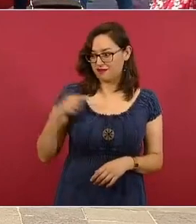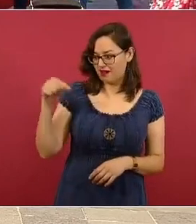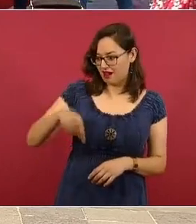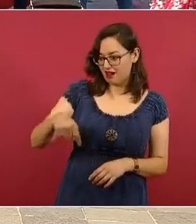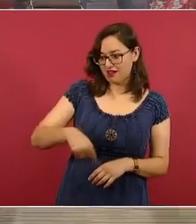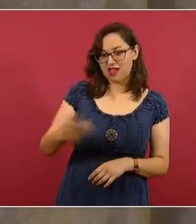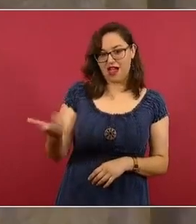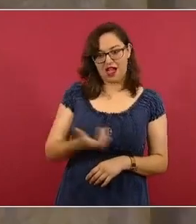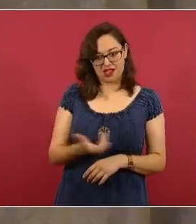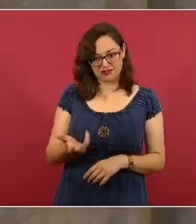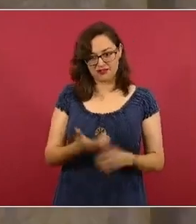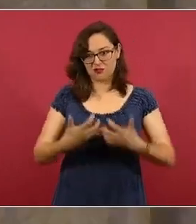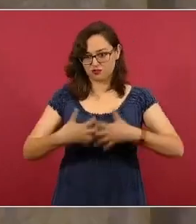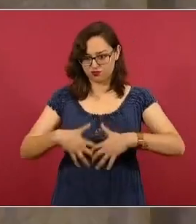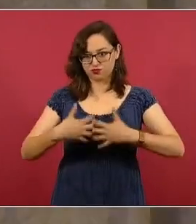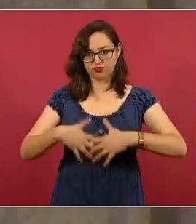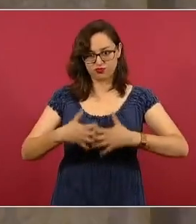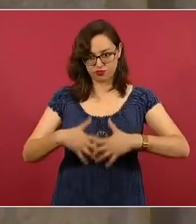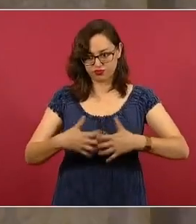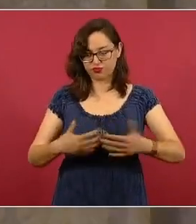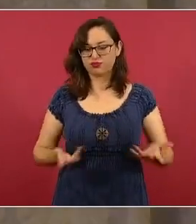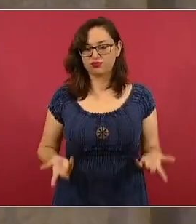porque está muy bien